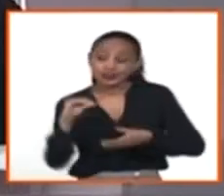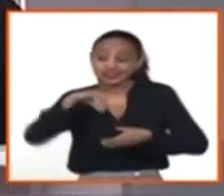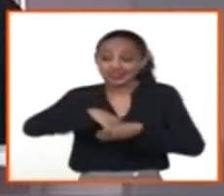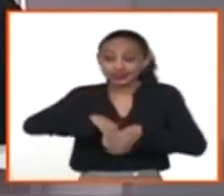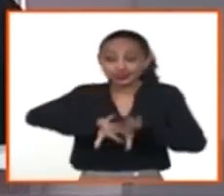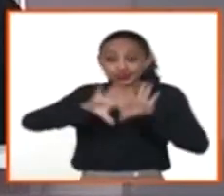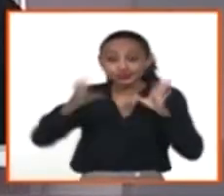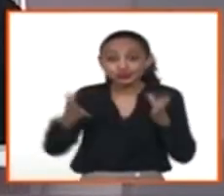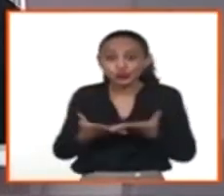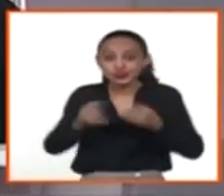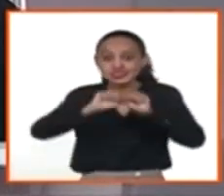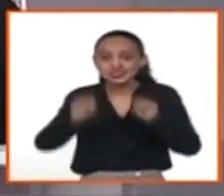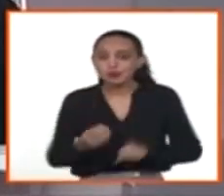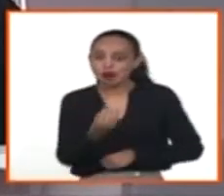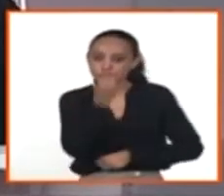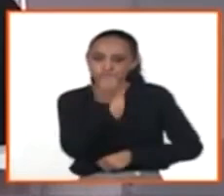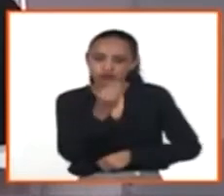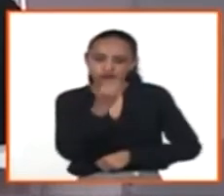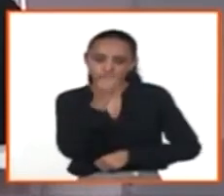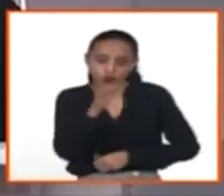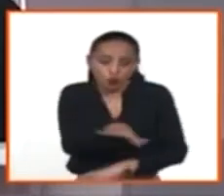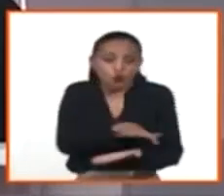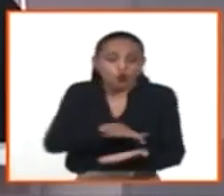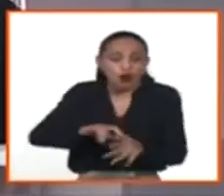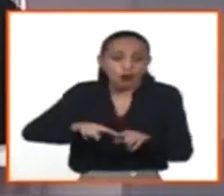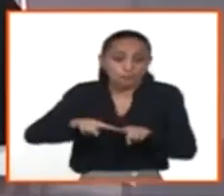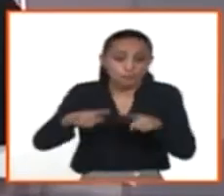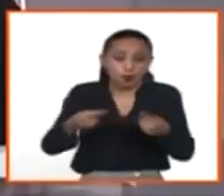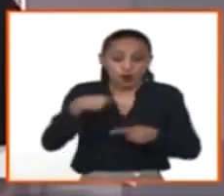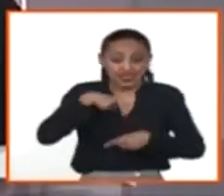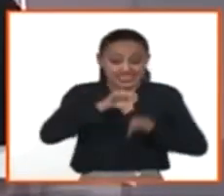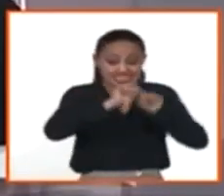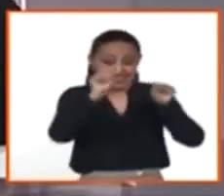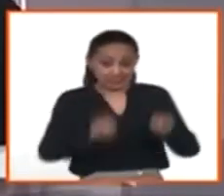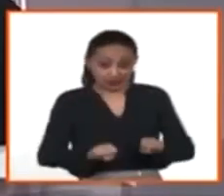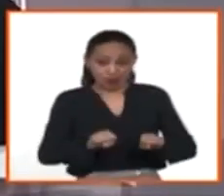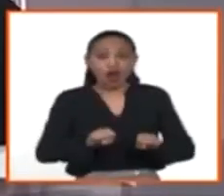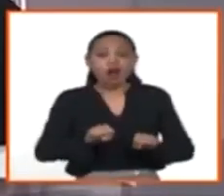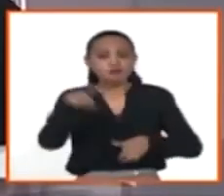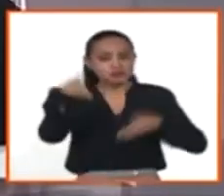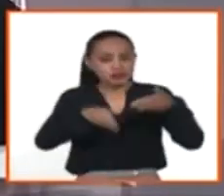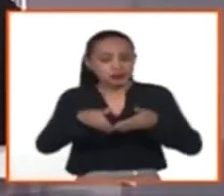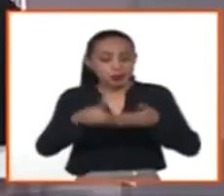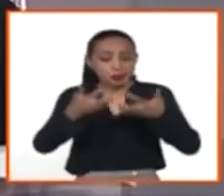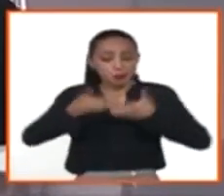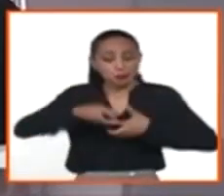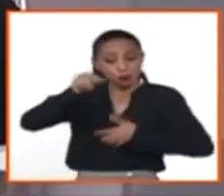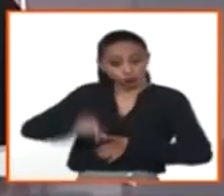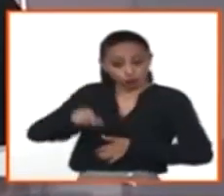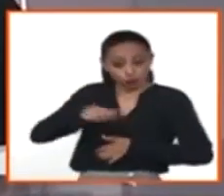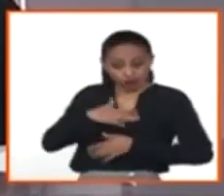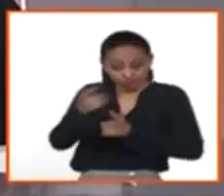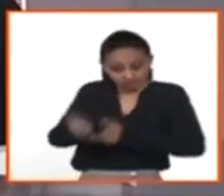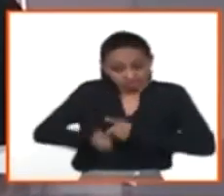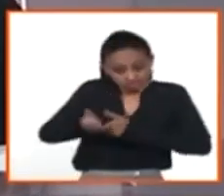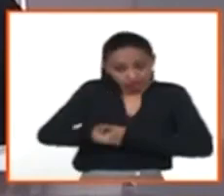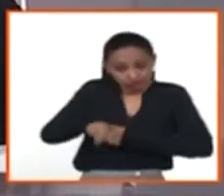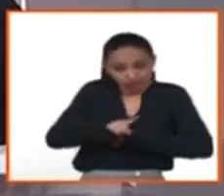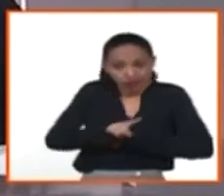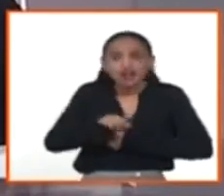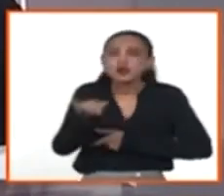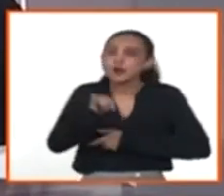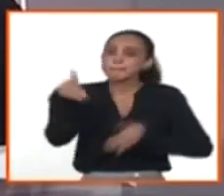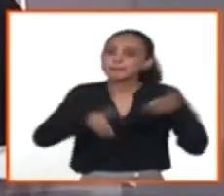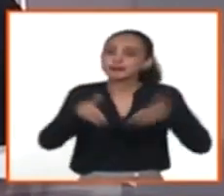alimentarios locales. Se trata de un sistema donde intervienen desde los productores agropecuarios hasta las entidades